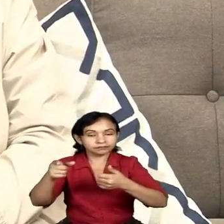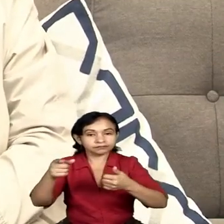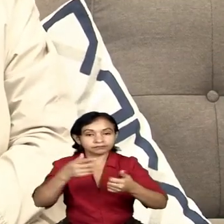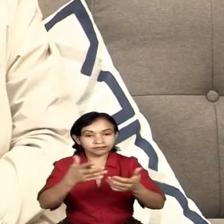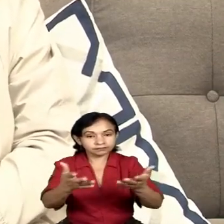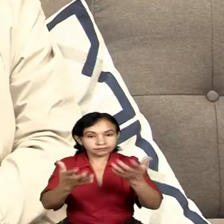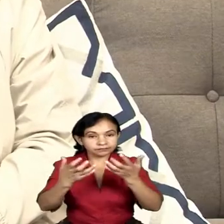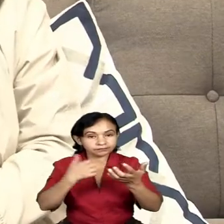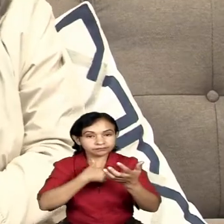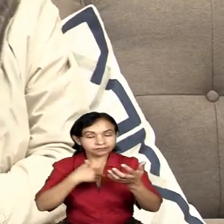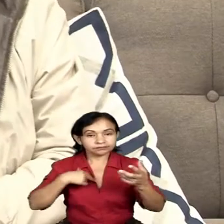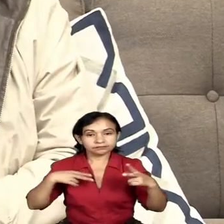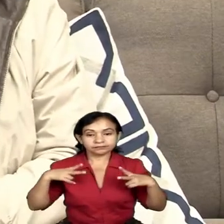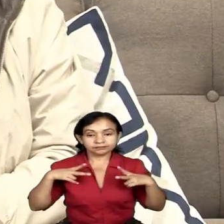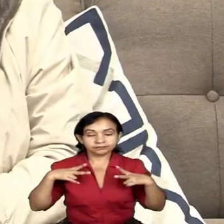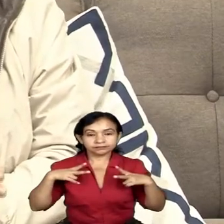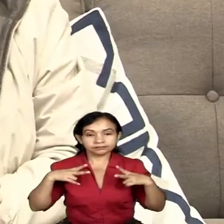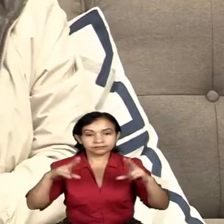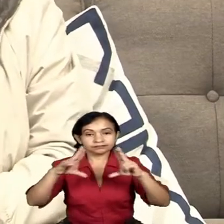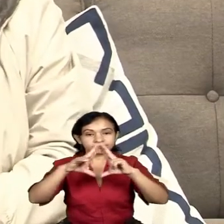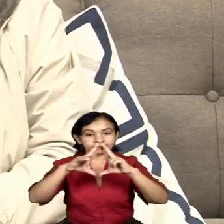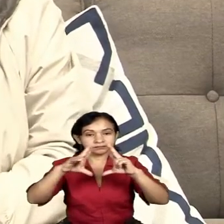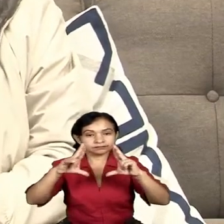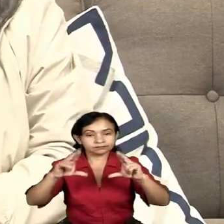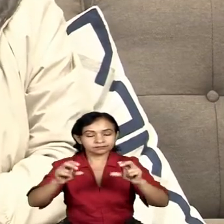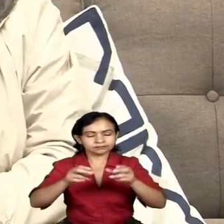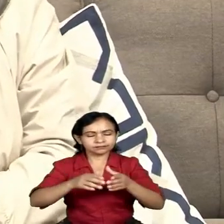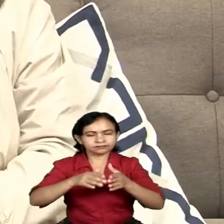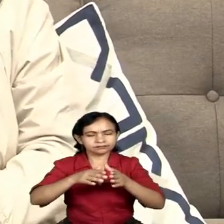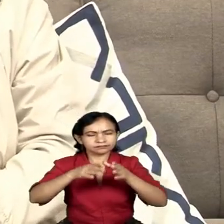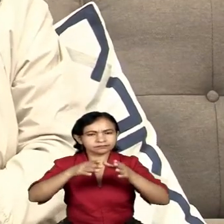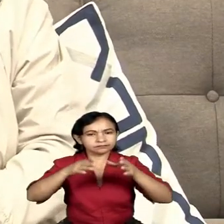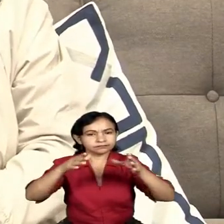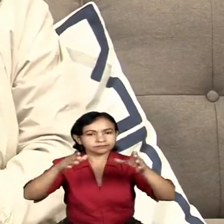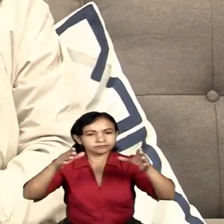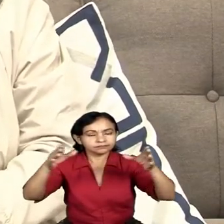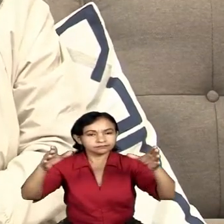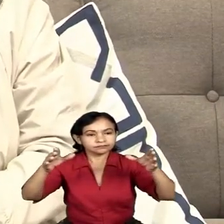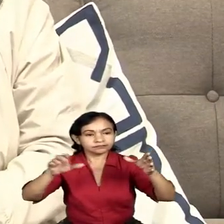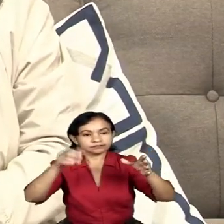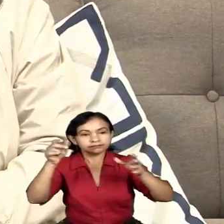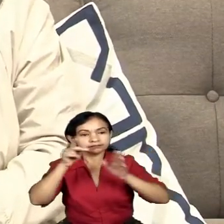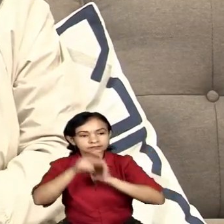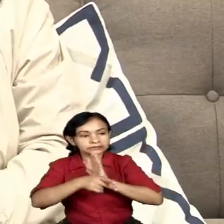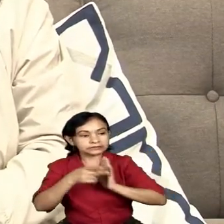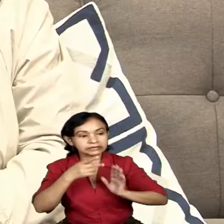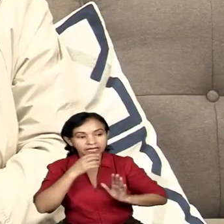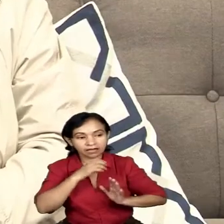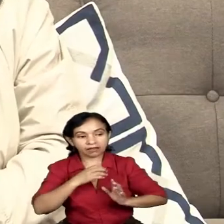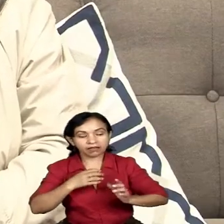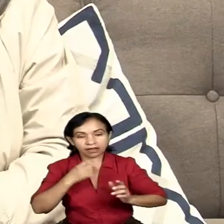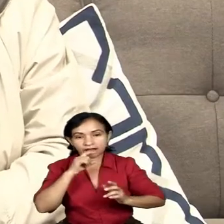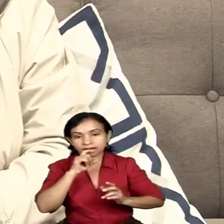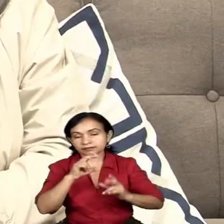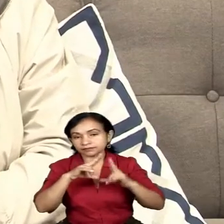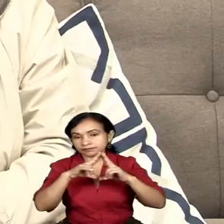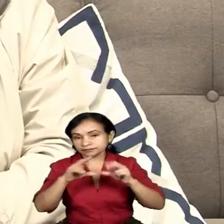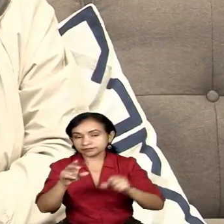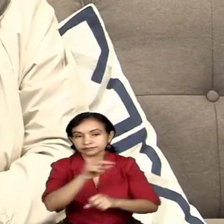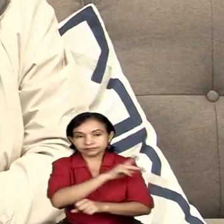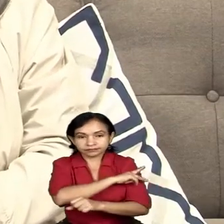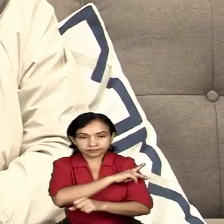intentan en abril, en un país que lleva un crecimiento envidiable, con una